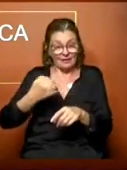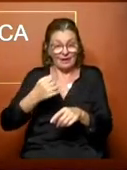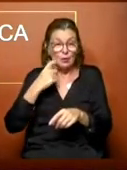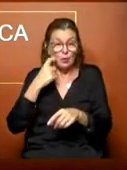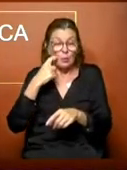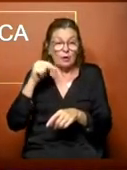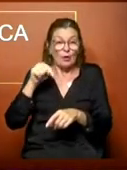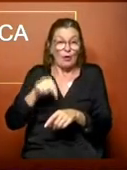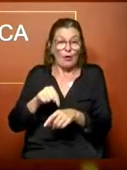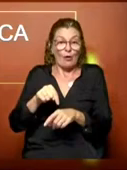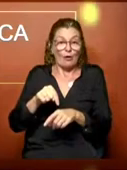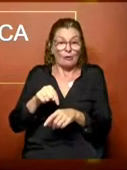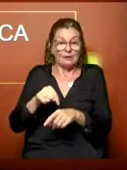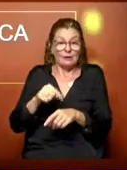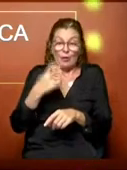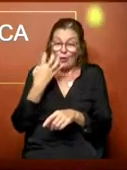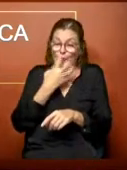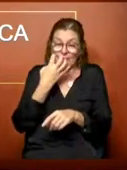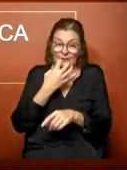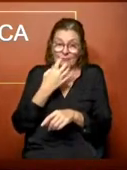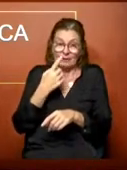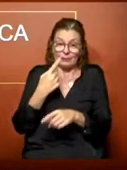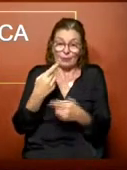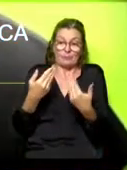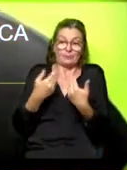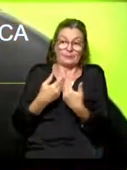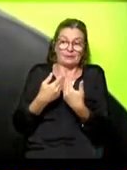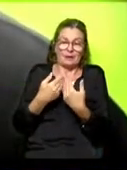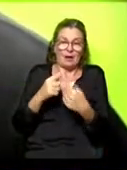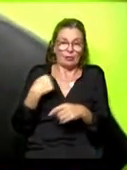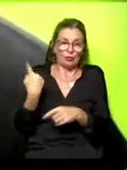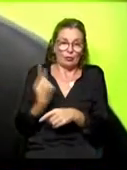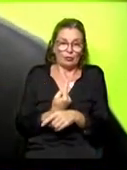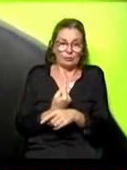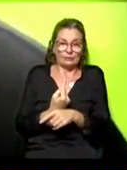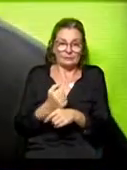hoy desgarran y nos deben interpelar a todos.